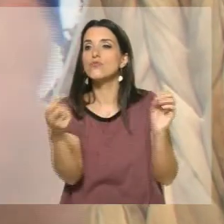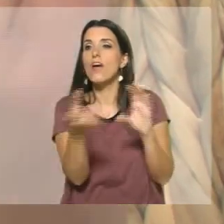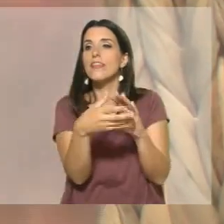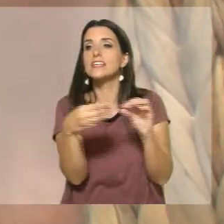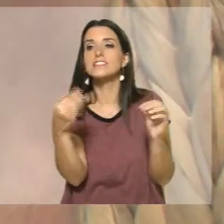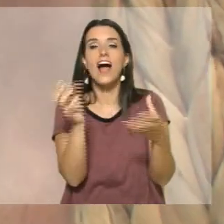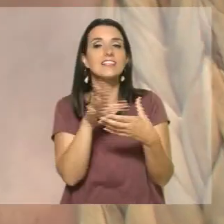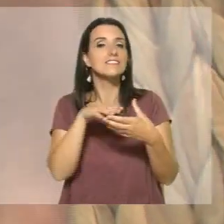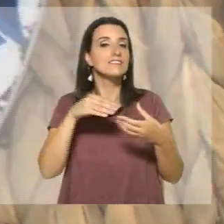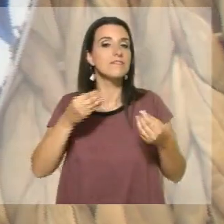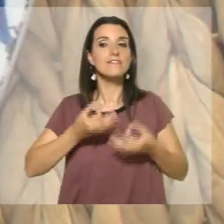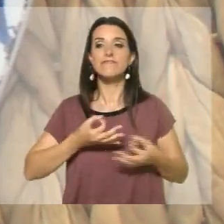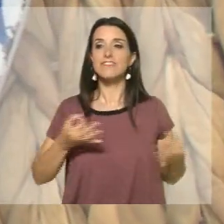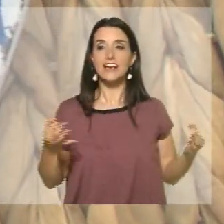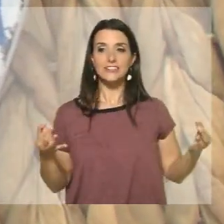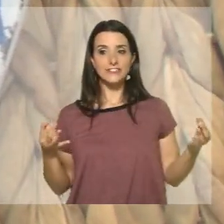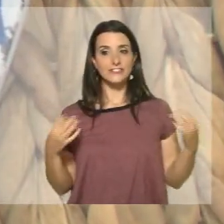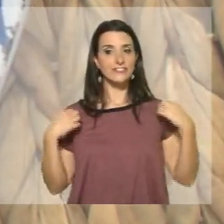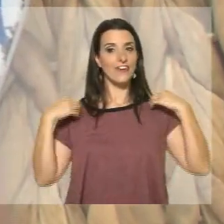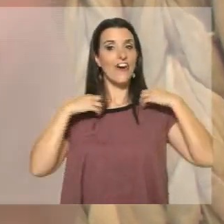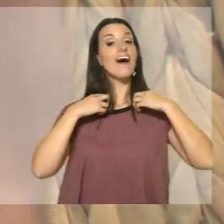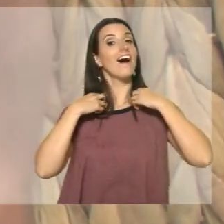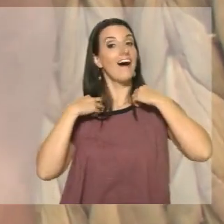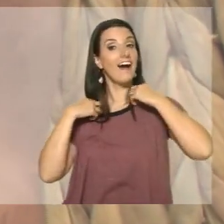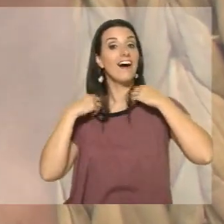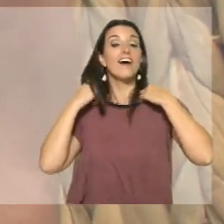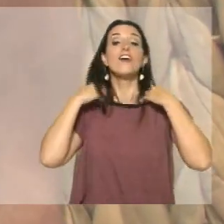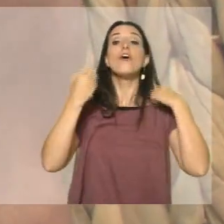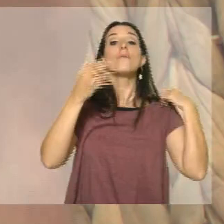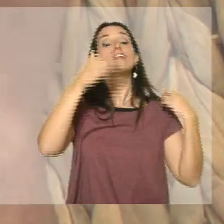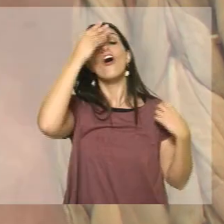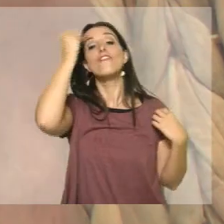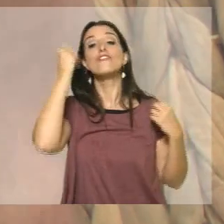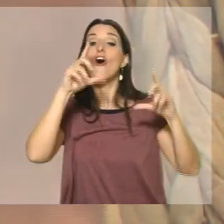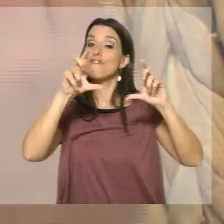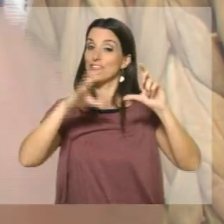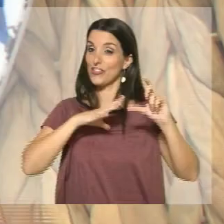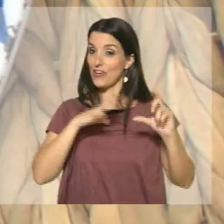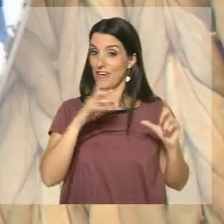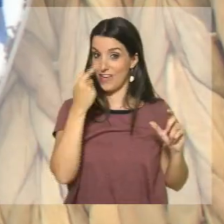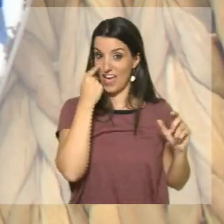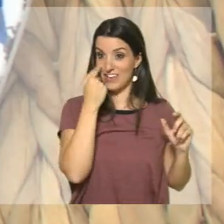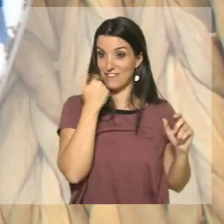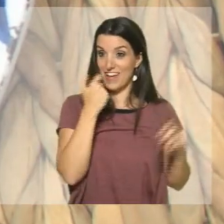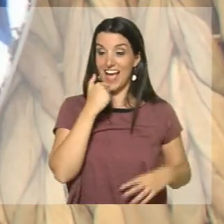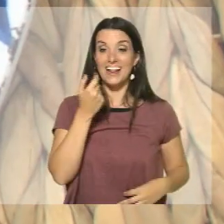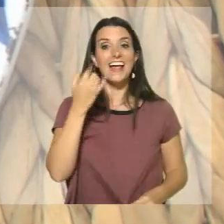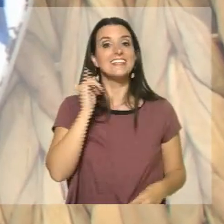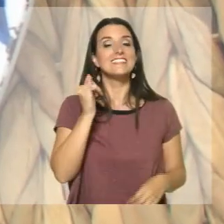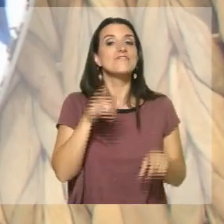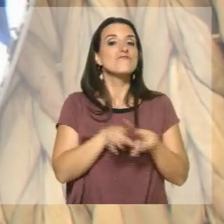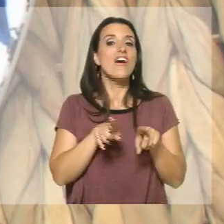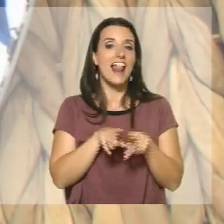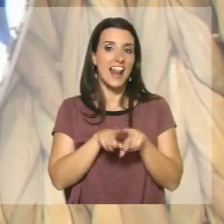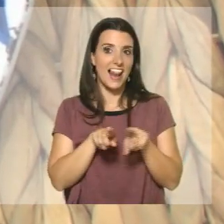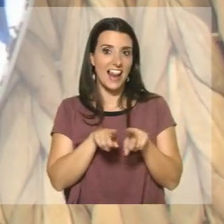Apalala, claro. Me va a matar Ceci porque creo que no me Porque no sacó la foto todavía, igual, así que ya está armado. Lo voy a hacer tan lindo en vivo igual que así le vamos a